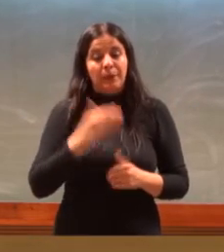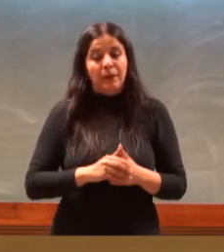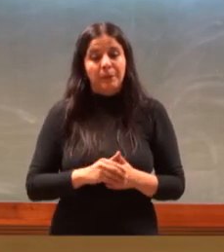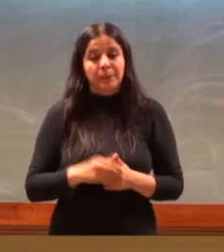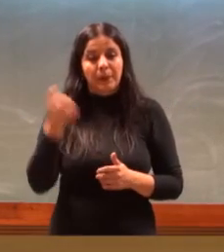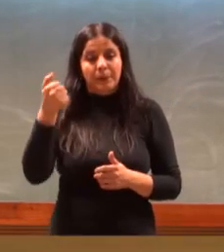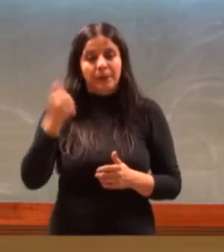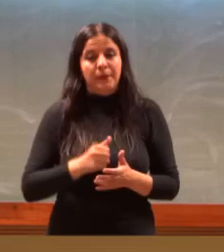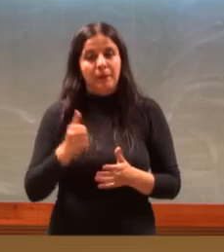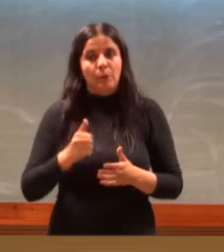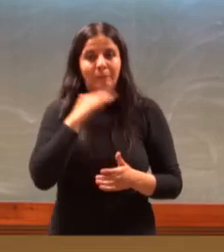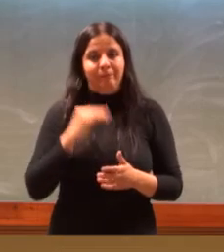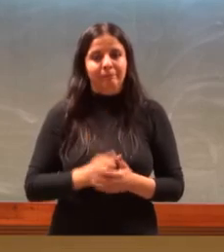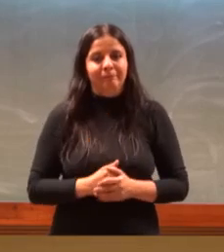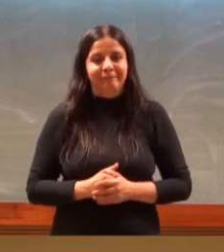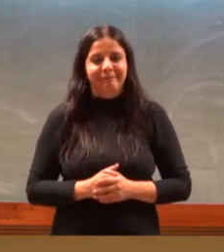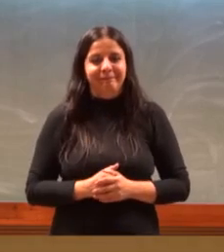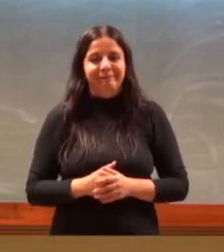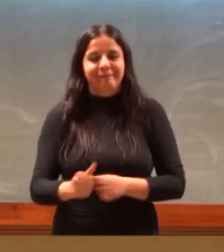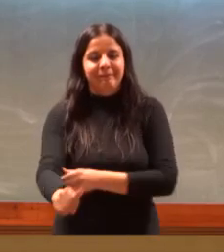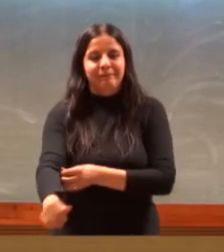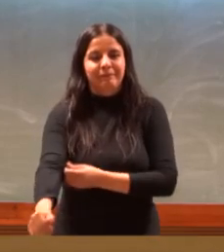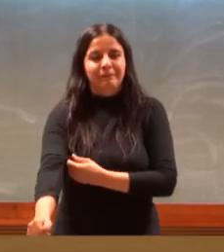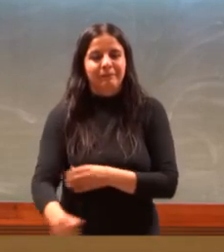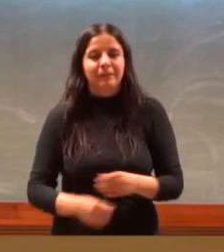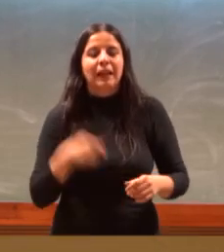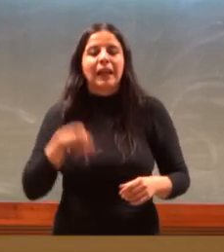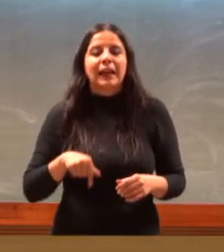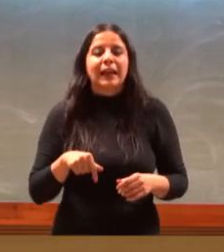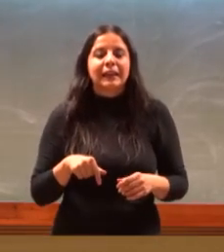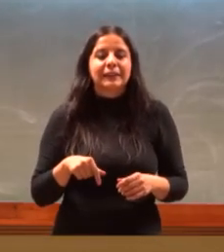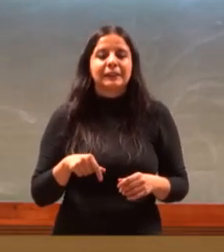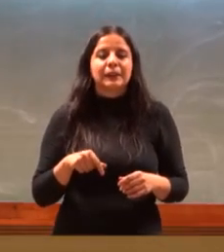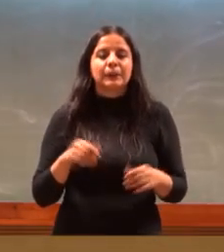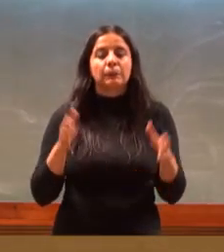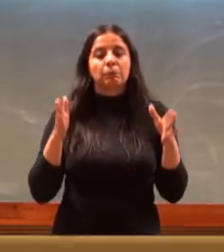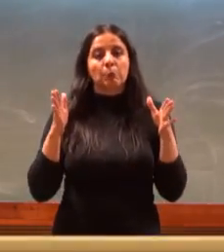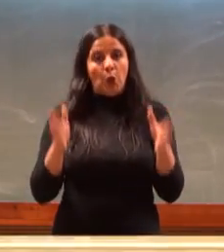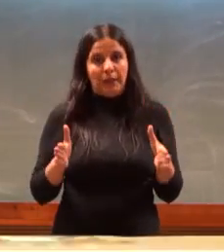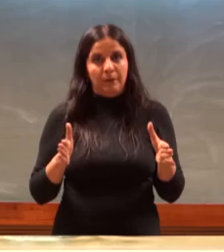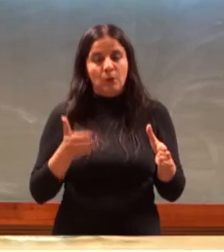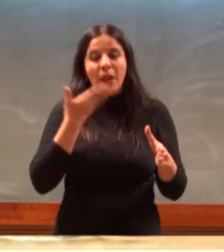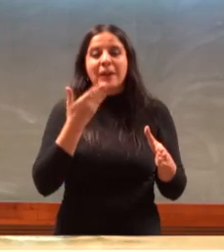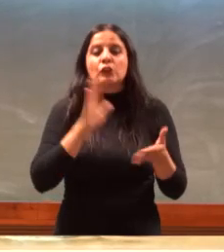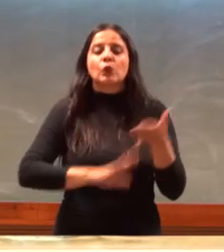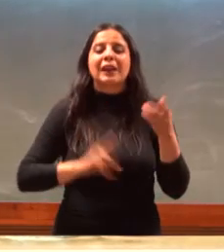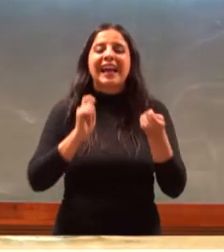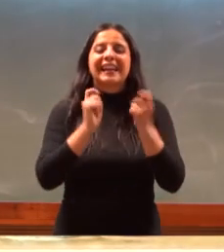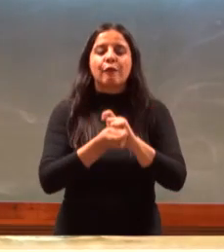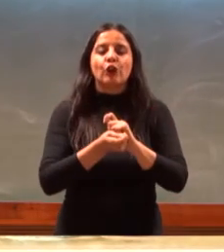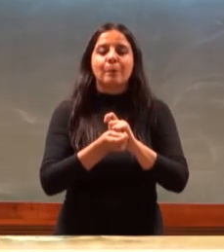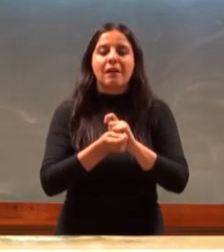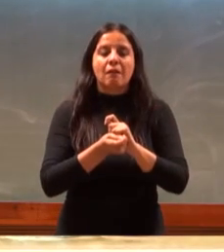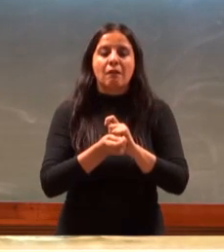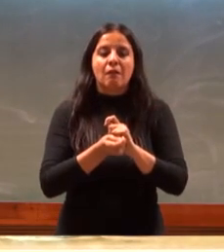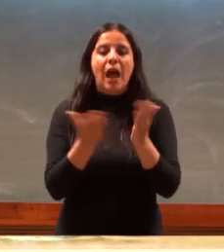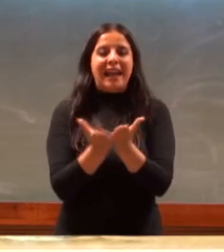Juan Pablo abrate bueno en este bloque de temática libre yo voy abordar el tema de la Reforma académica por qué voy a abordar ese